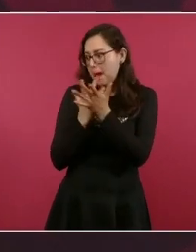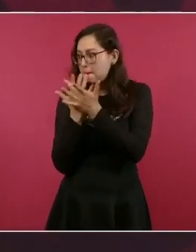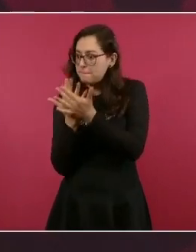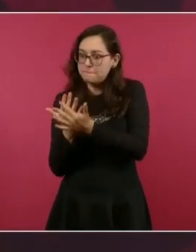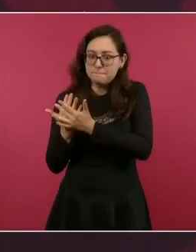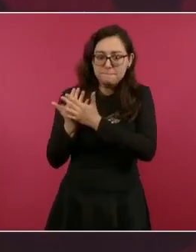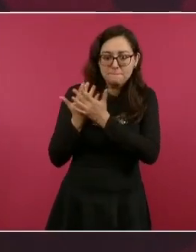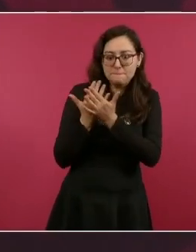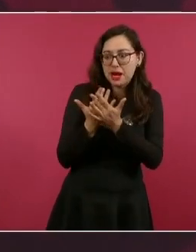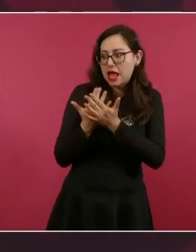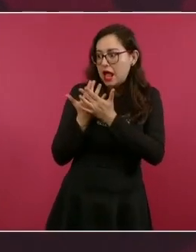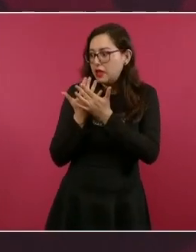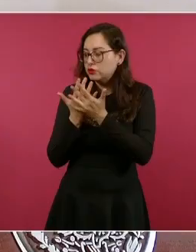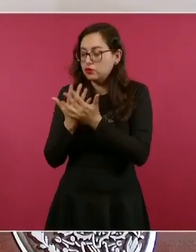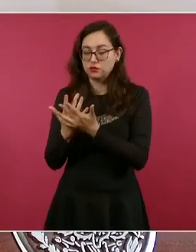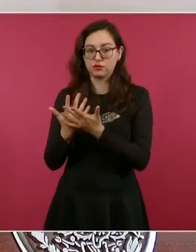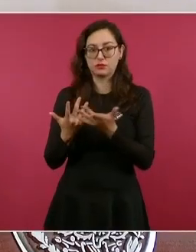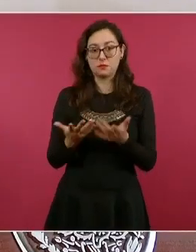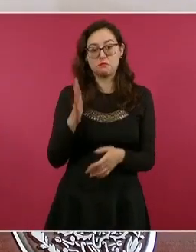Recomiendo mucho ese libro,